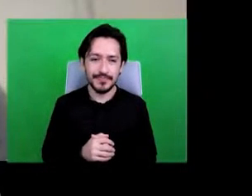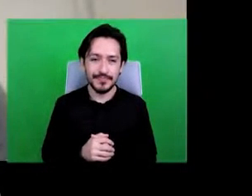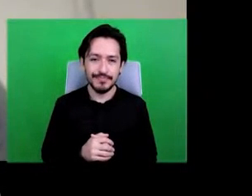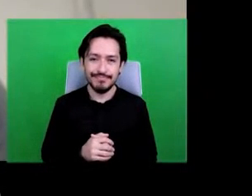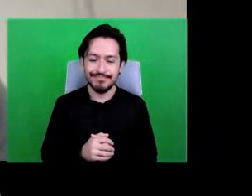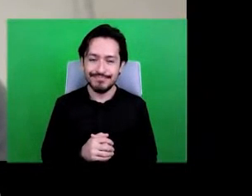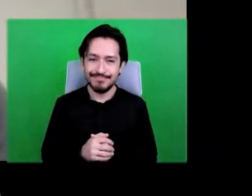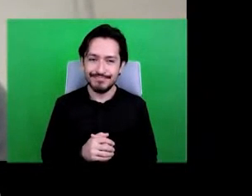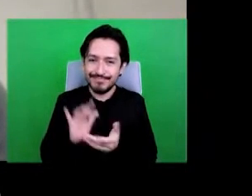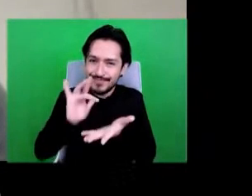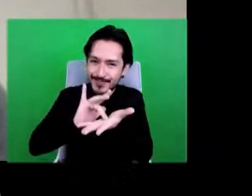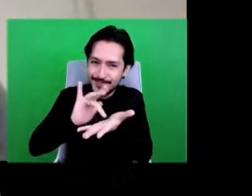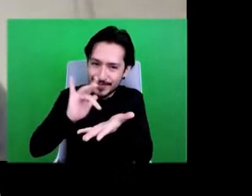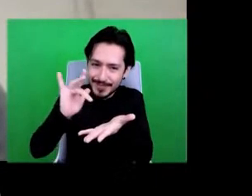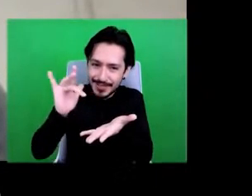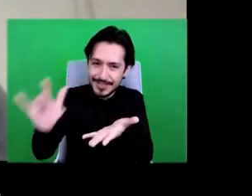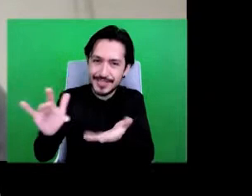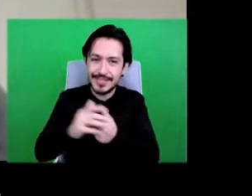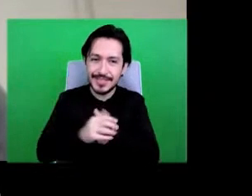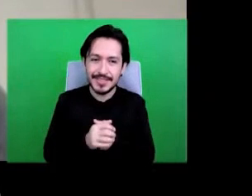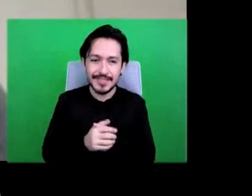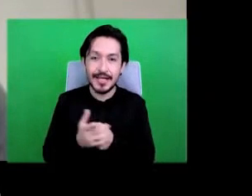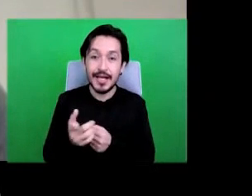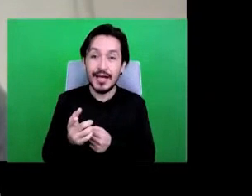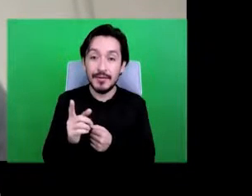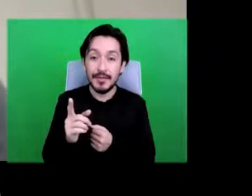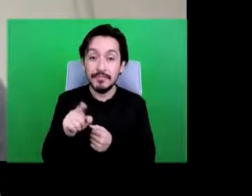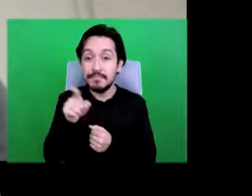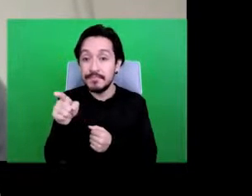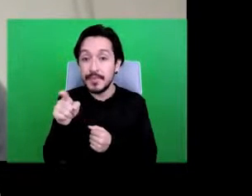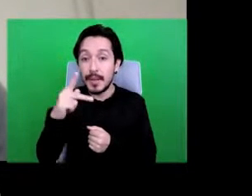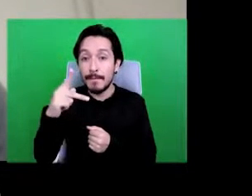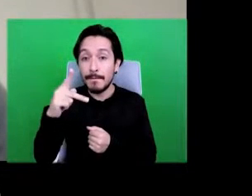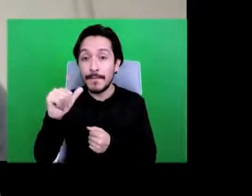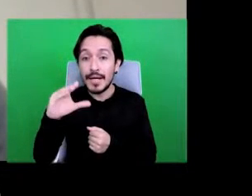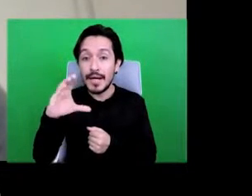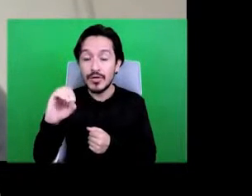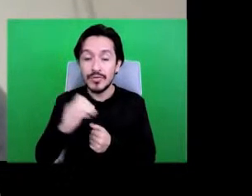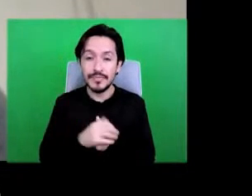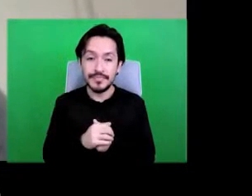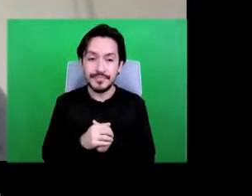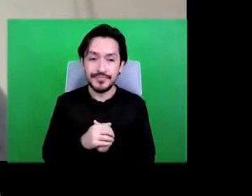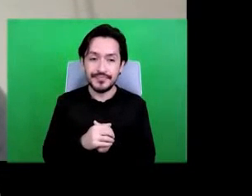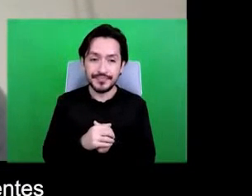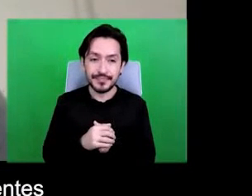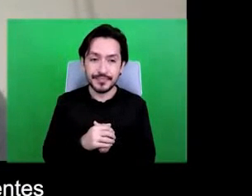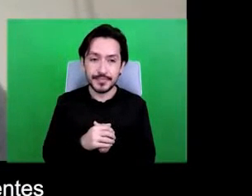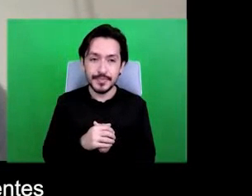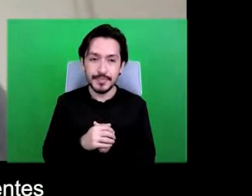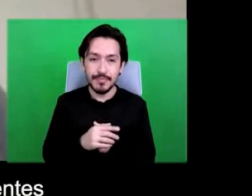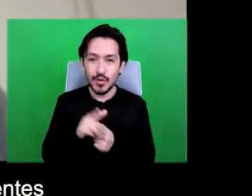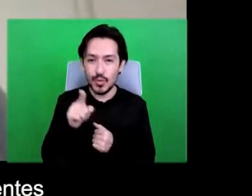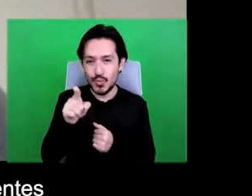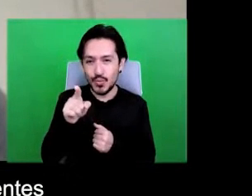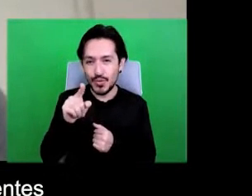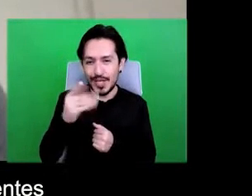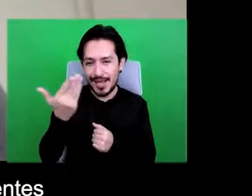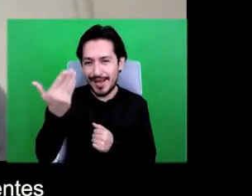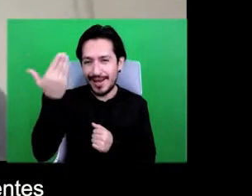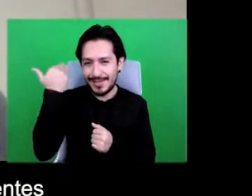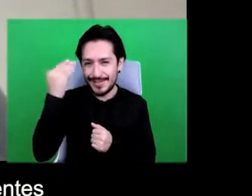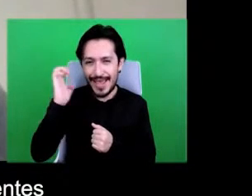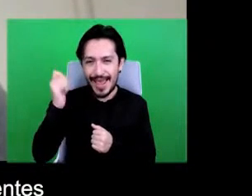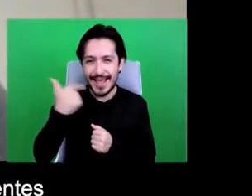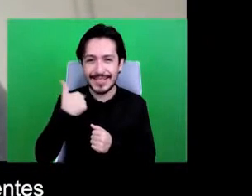Muchísimas gracias, Joaco. Y Paco, tú como al final de cuentas, exdirector de Casas de Cultura, con